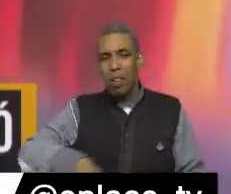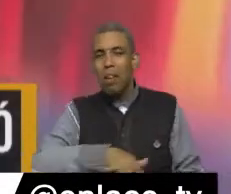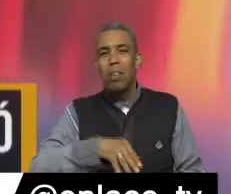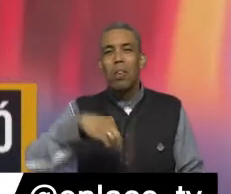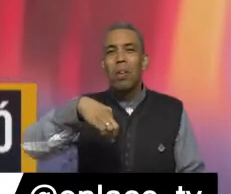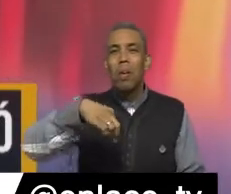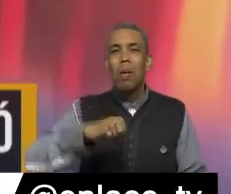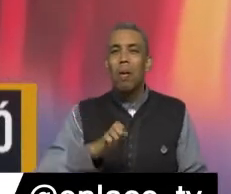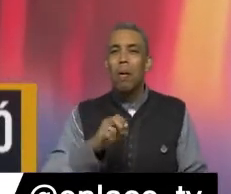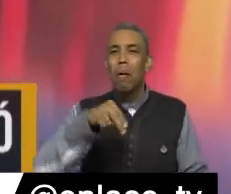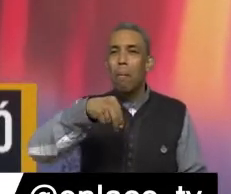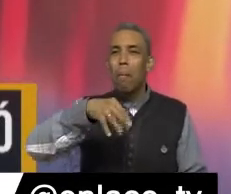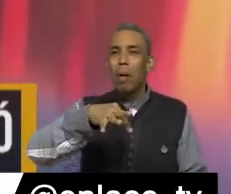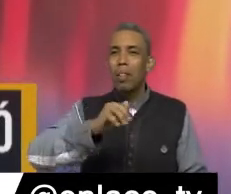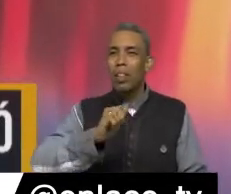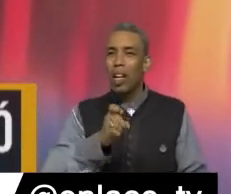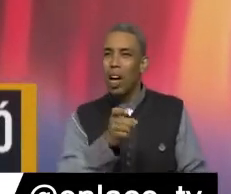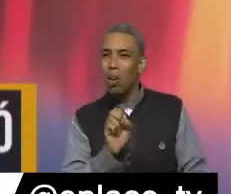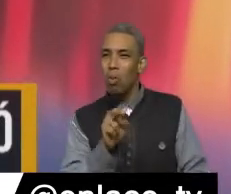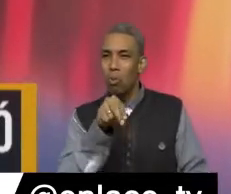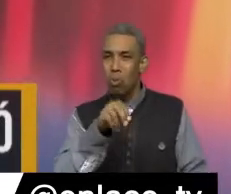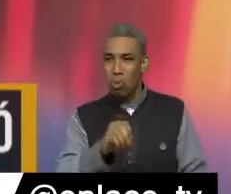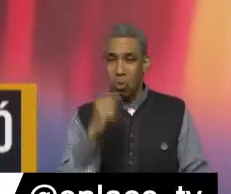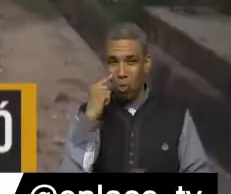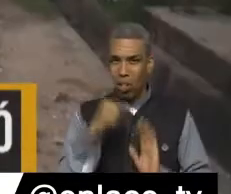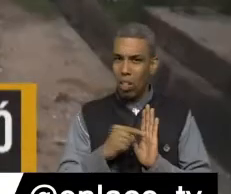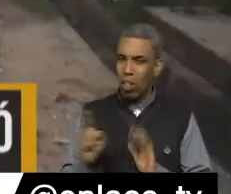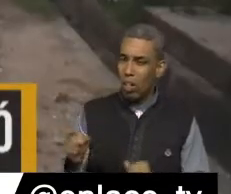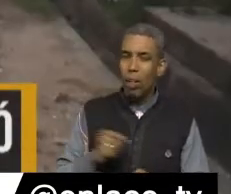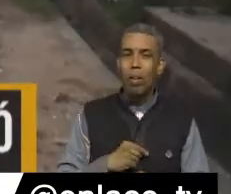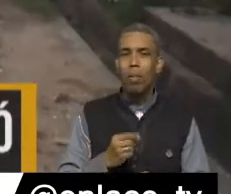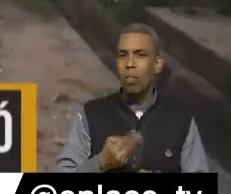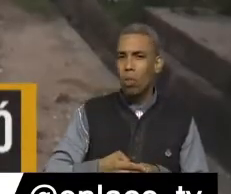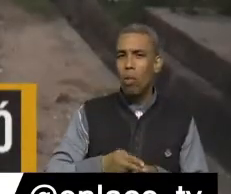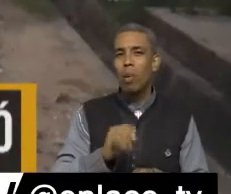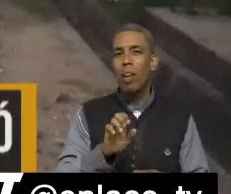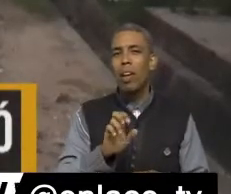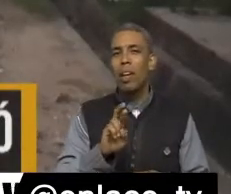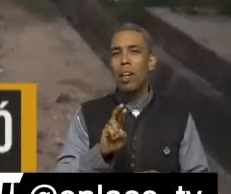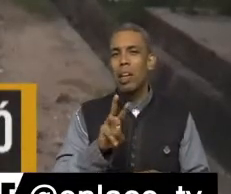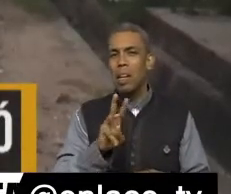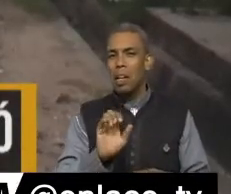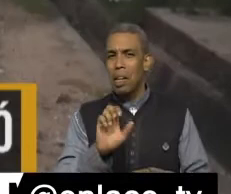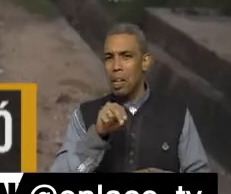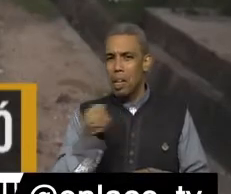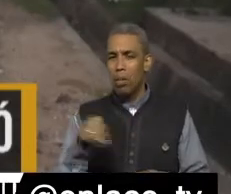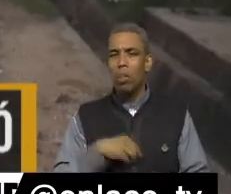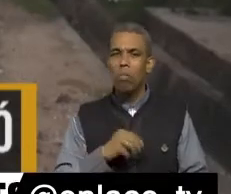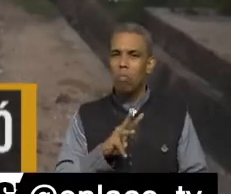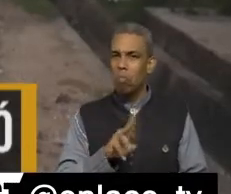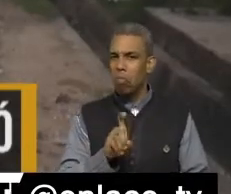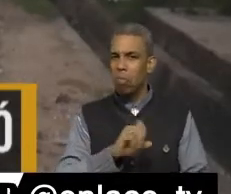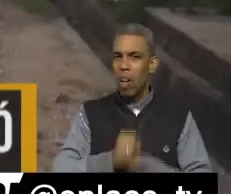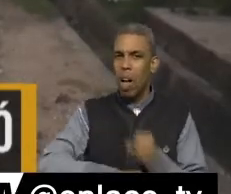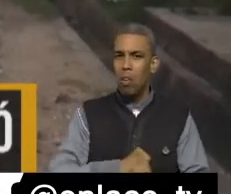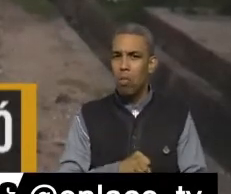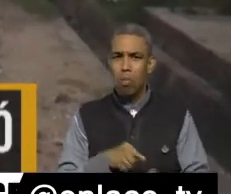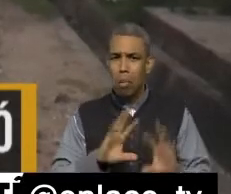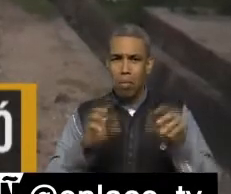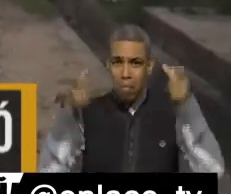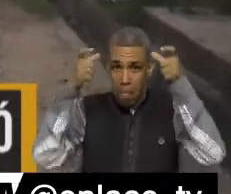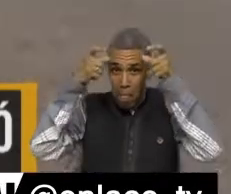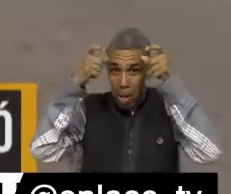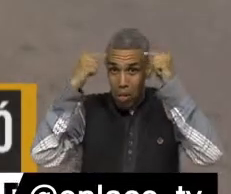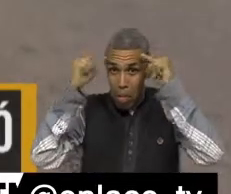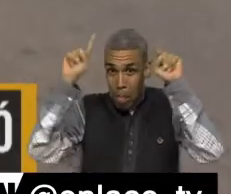herido Erwin Jiménez, de aproximadamente 36 años de edad. Los hechos habrían ocurrido, según testigos, cuando unos búfalos sin ningún control salieron a